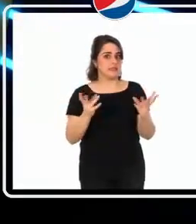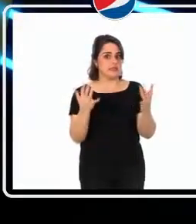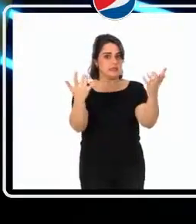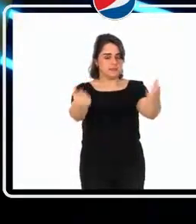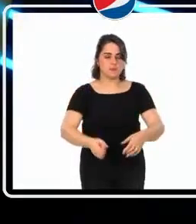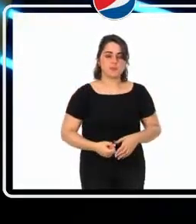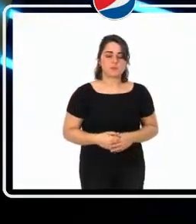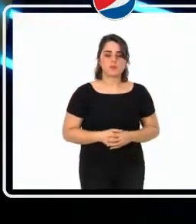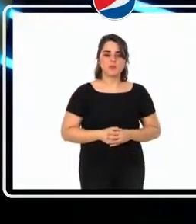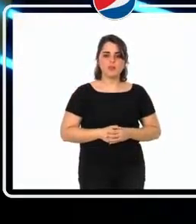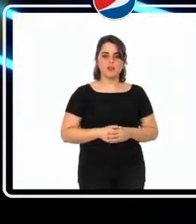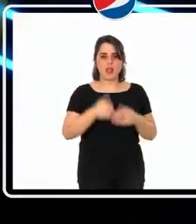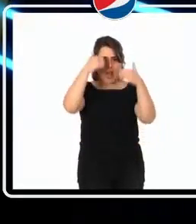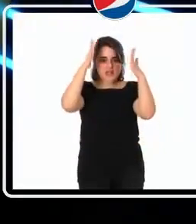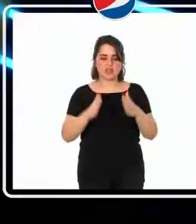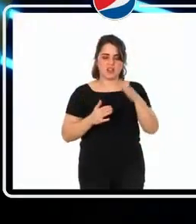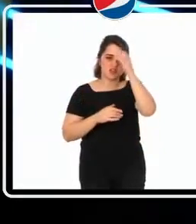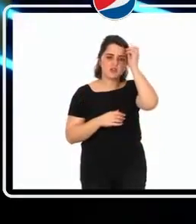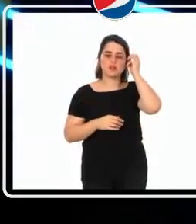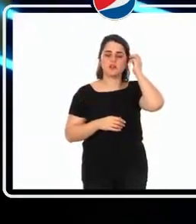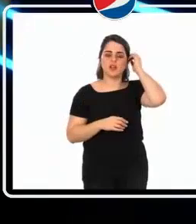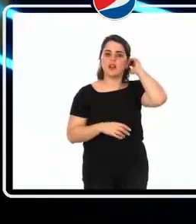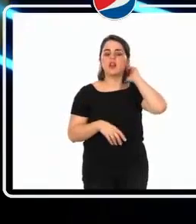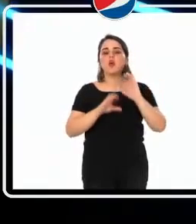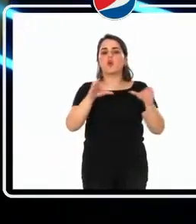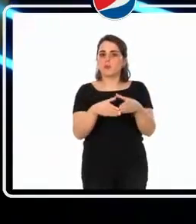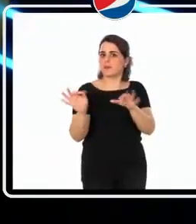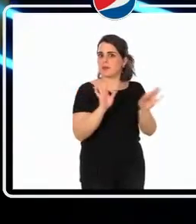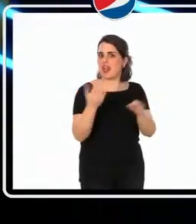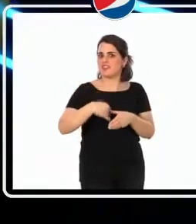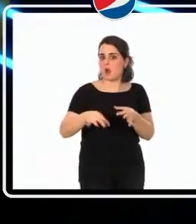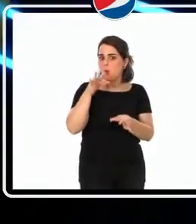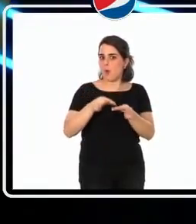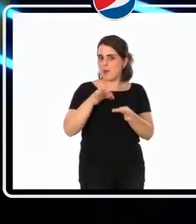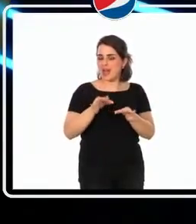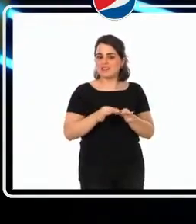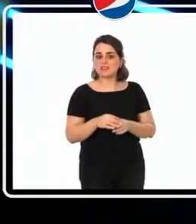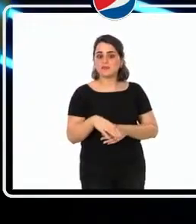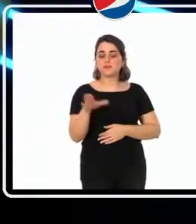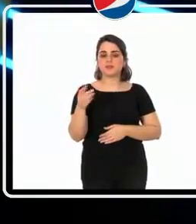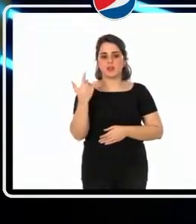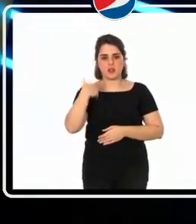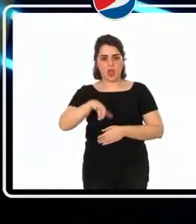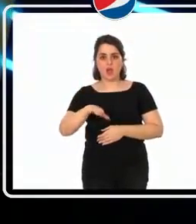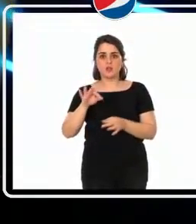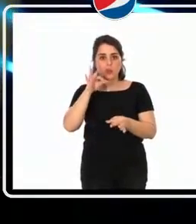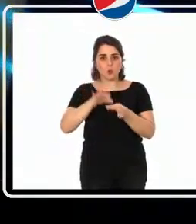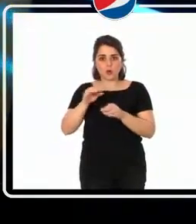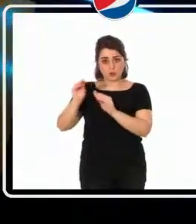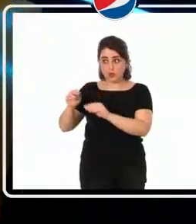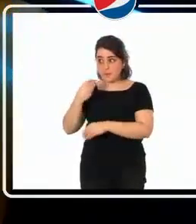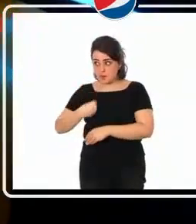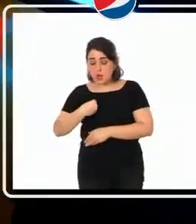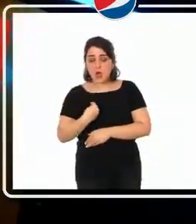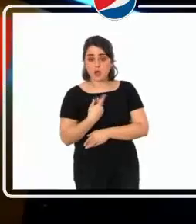ver, 5 minutos. Me encanta el equipo con las uvas así. Las uvas. ¿El año pasado comimos uvas? Julia, ¿os vais a comer, de verdad? Sí, las tuvimos. ¿Y comimos? Nosotros